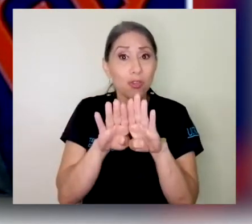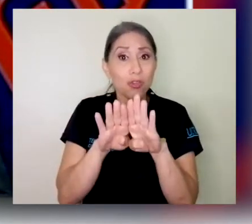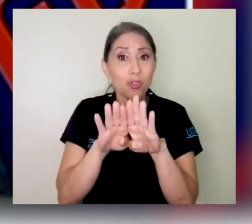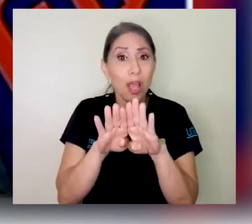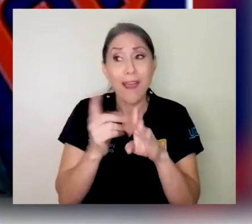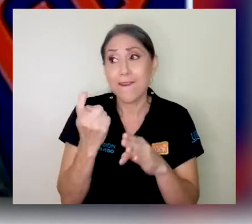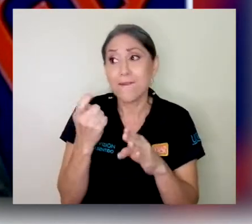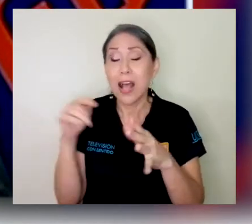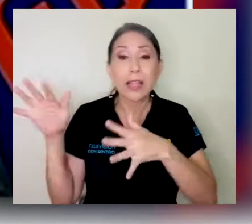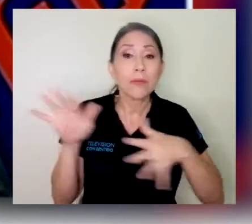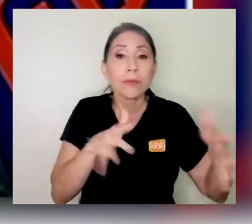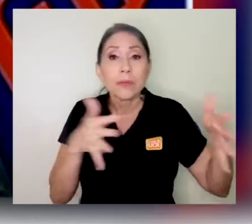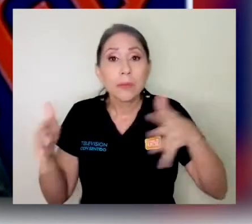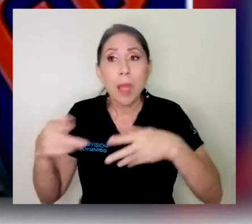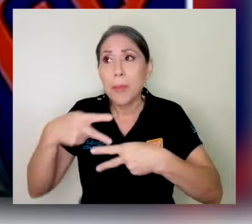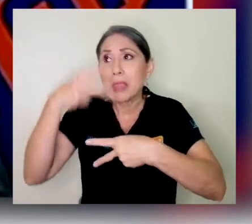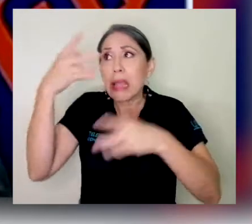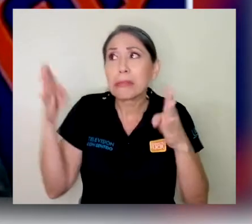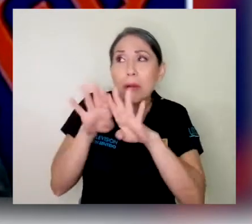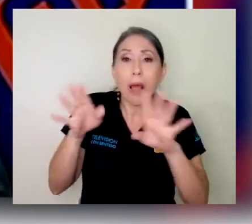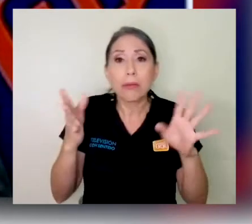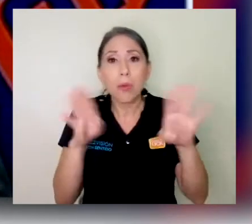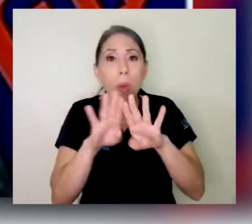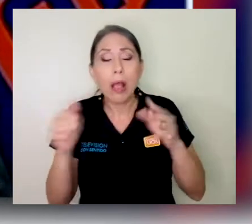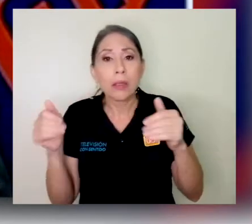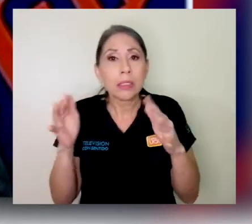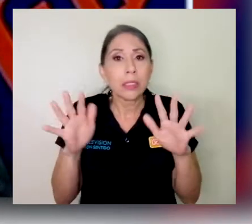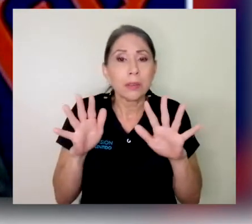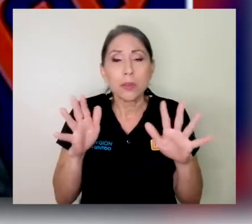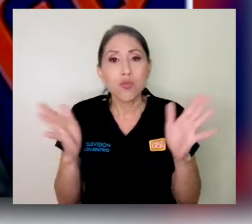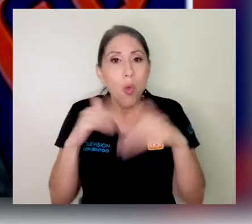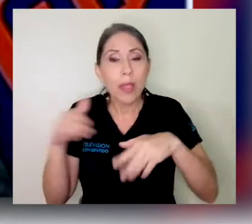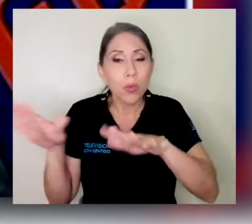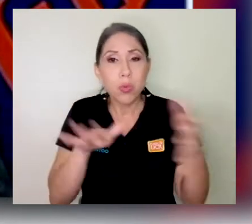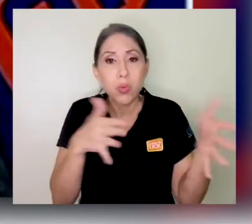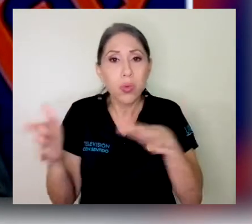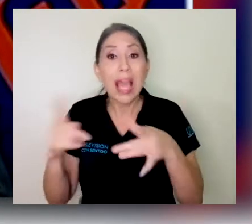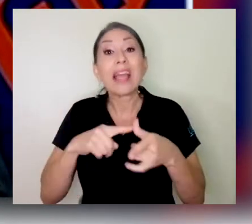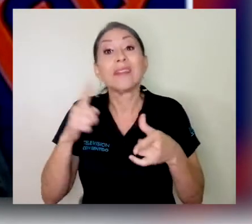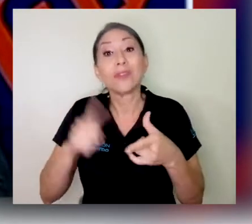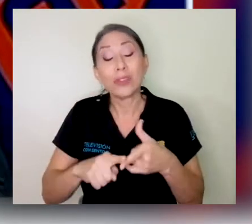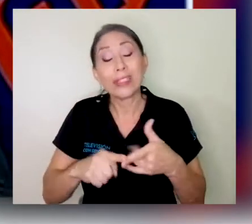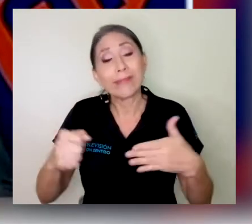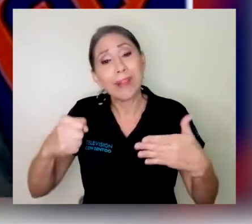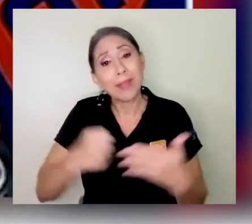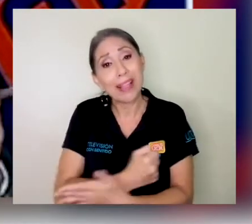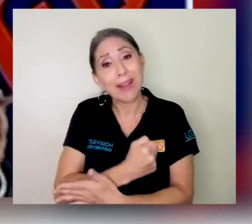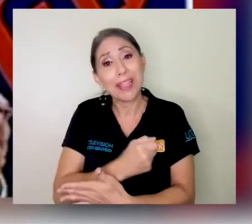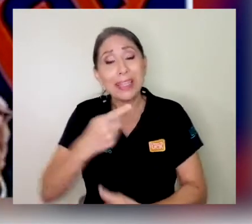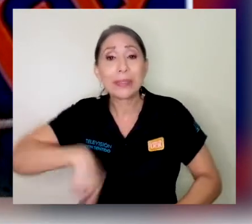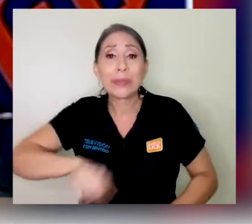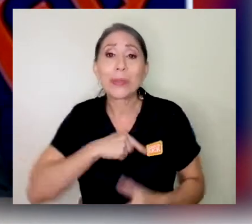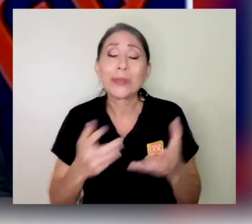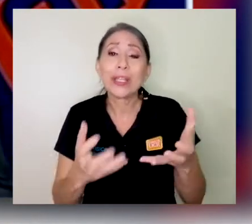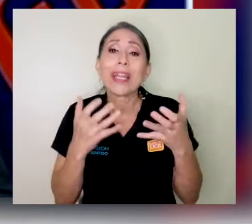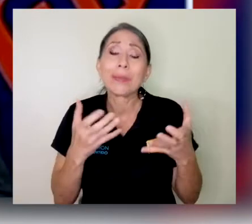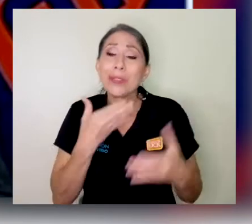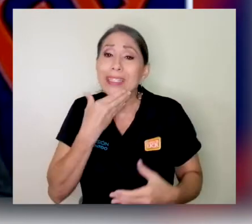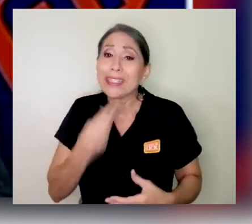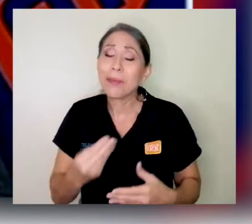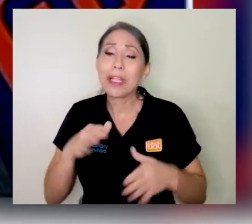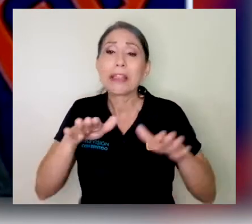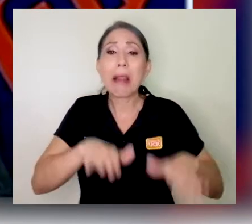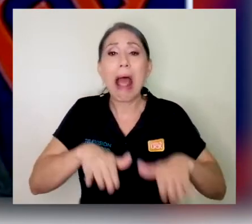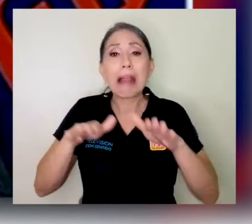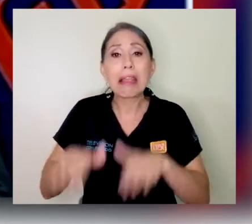lamentablemente les vaticinamos que el diciembre que hemos querido que sea lo más tranquilo desde el punto de vista de la pandemia